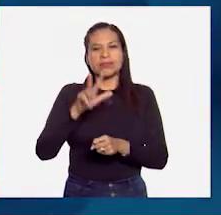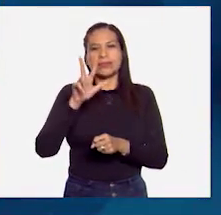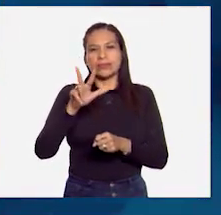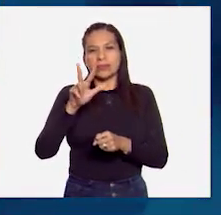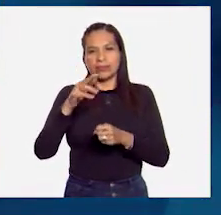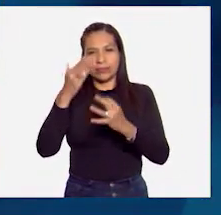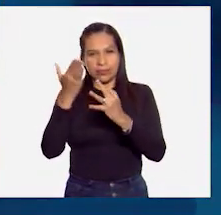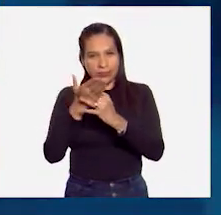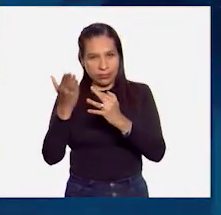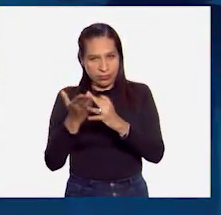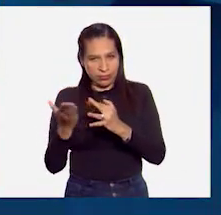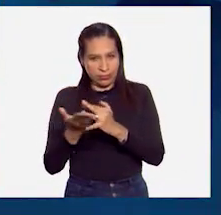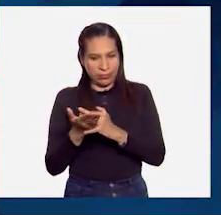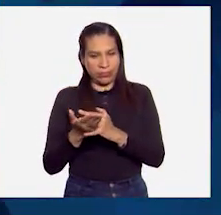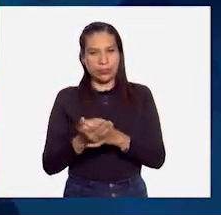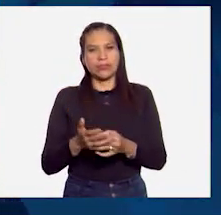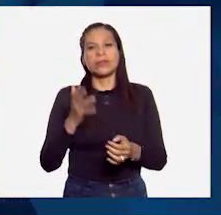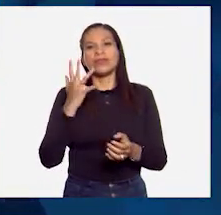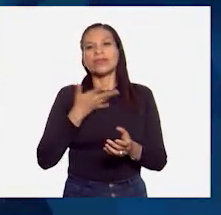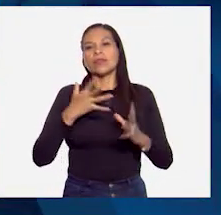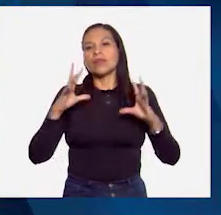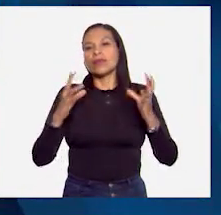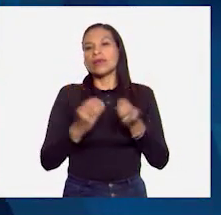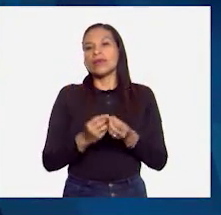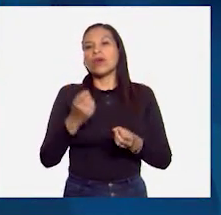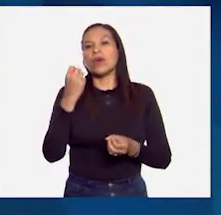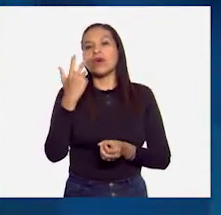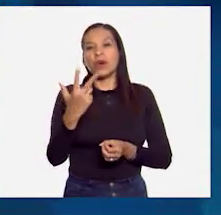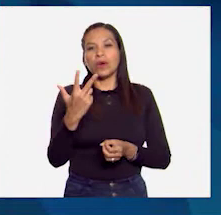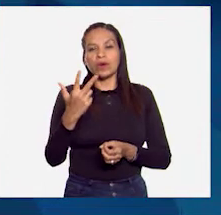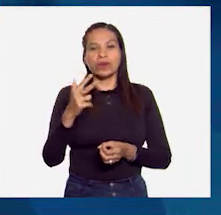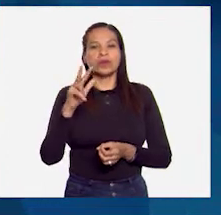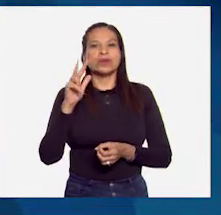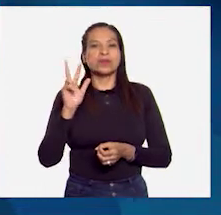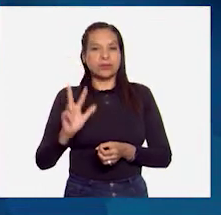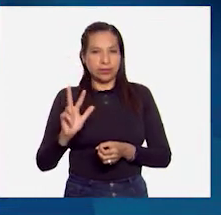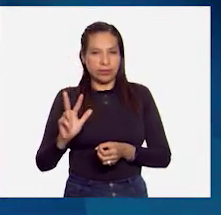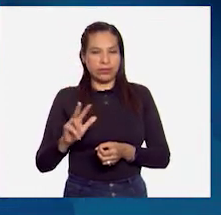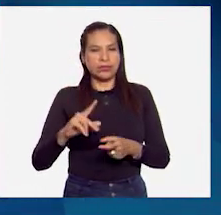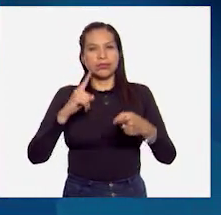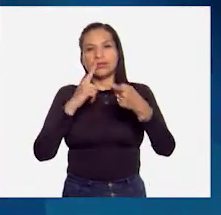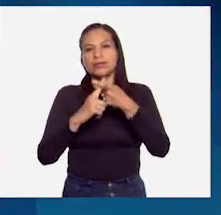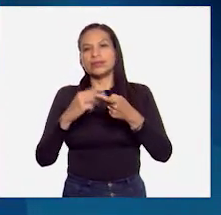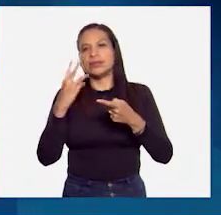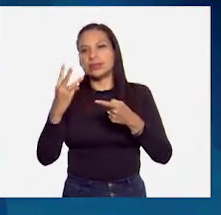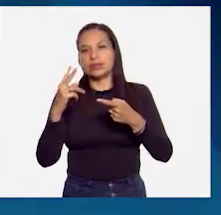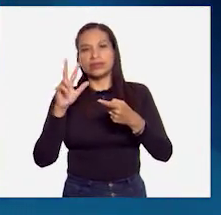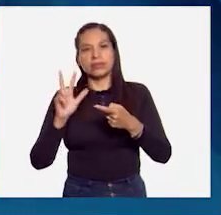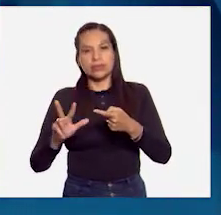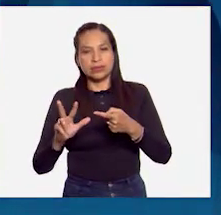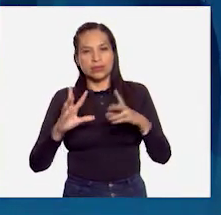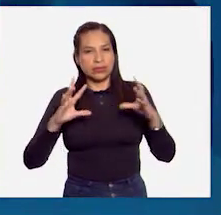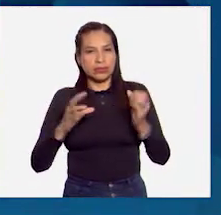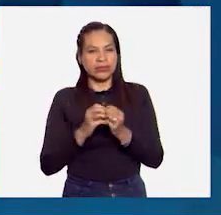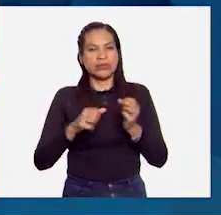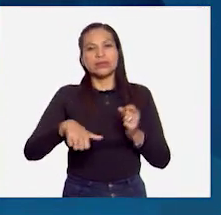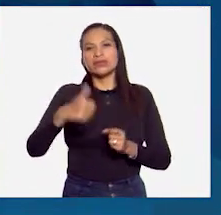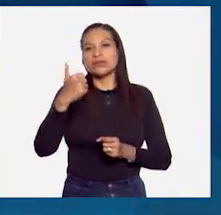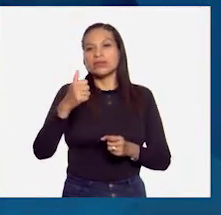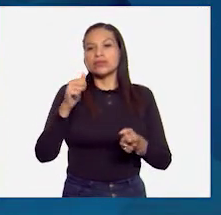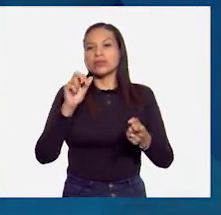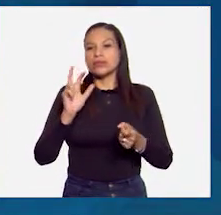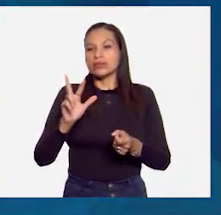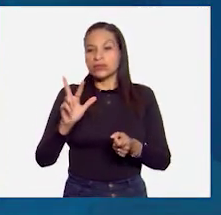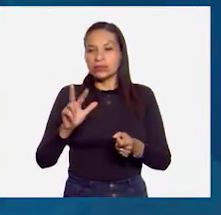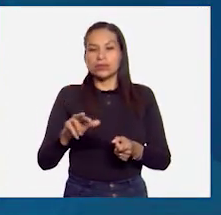18avos. Entonces, obtengo 8 18avos más 3 18avos, que son 11